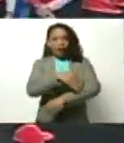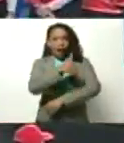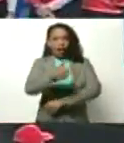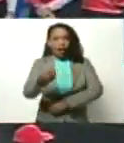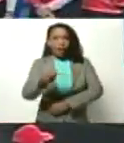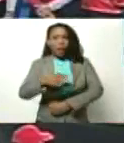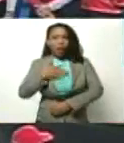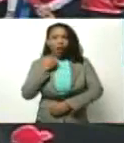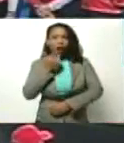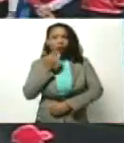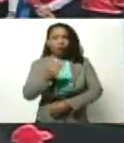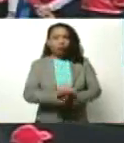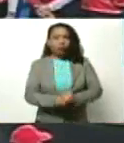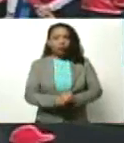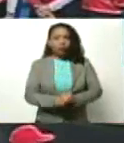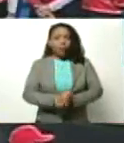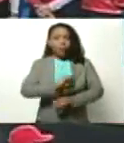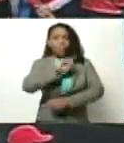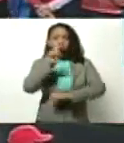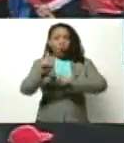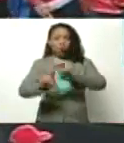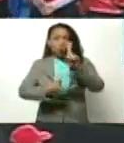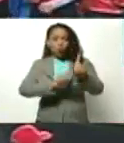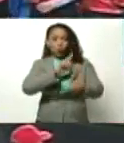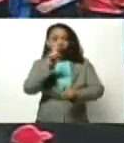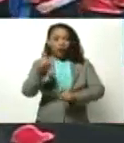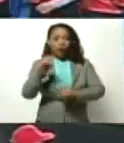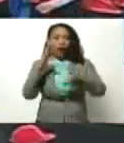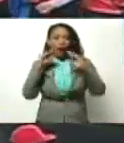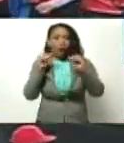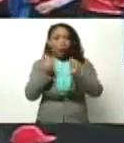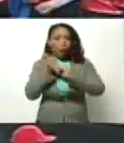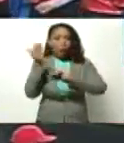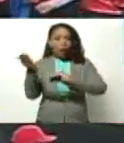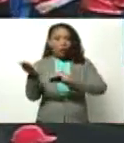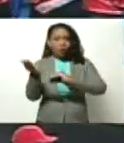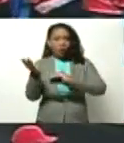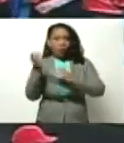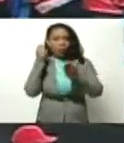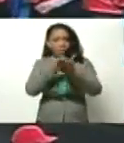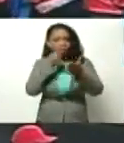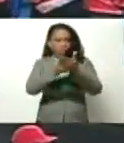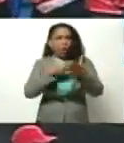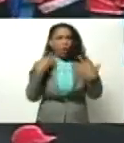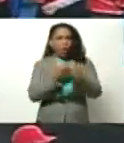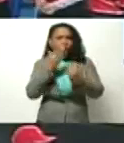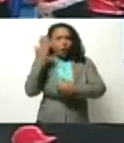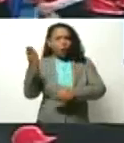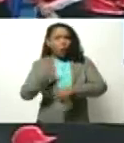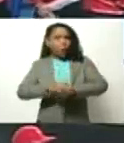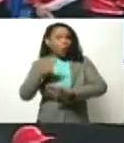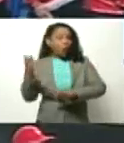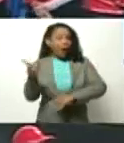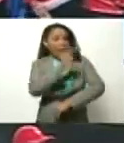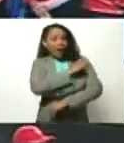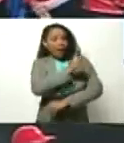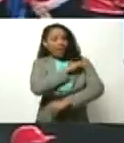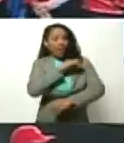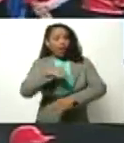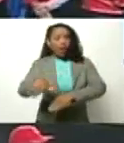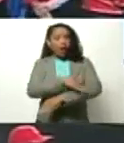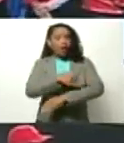pueda consultele hable con ellos reclame junto a ellos porque el jefe de